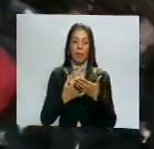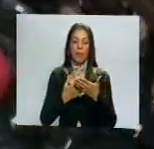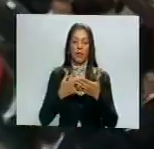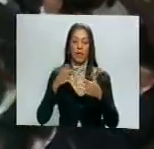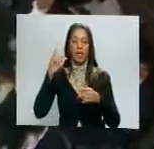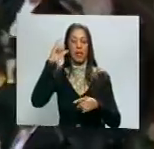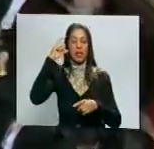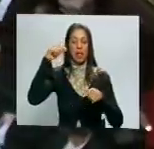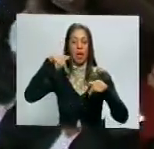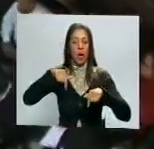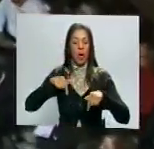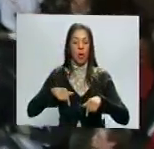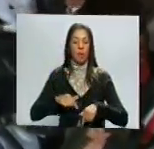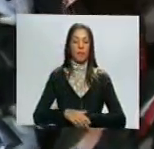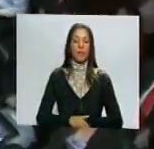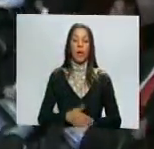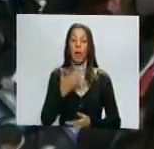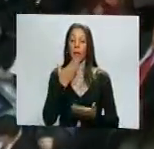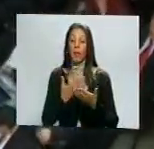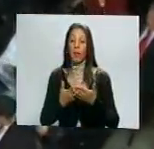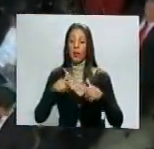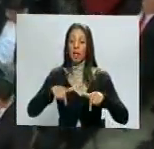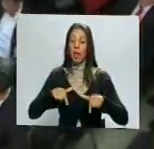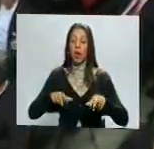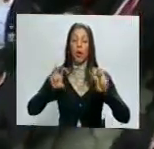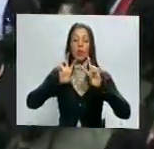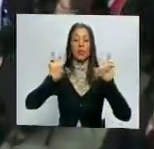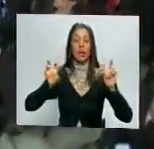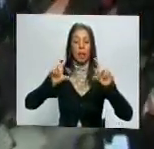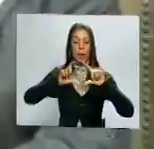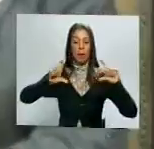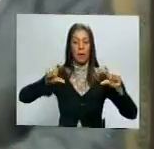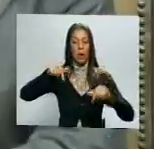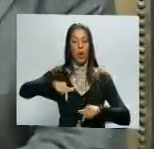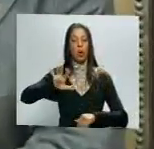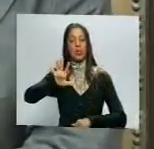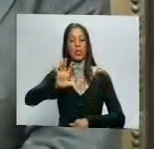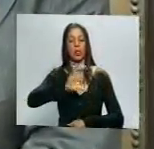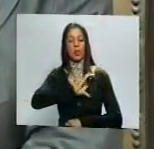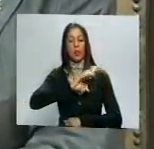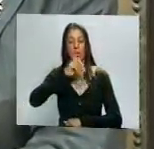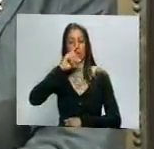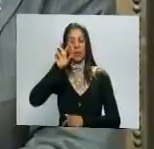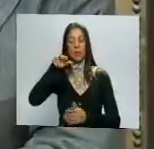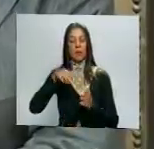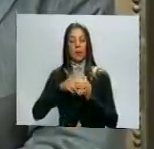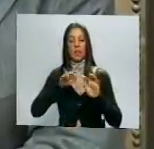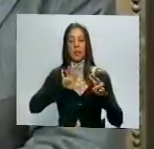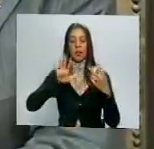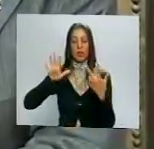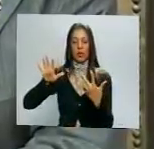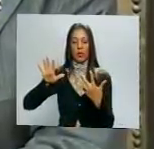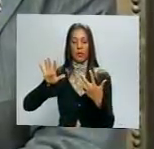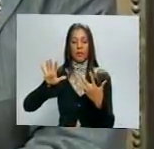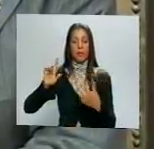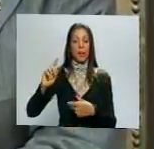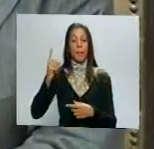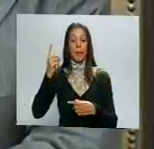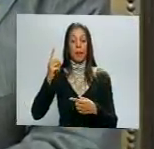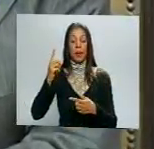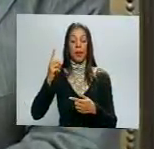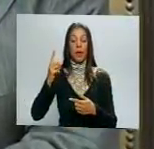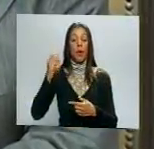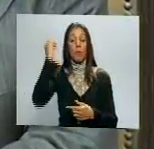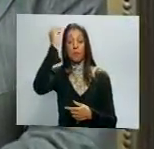del día. Propuesta del orden del día de la sesión ordinaria del día 5 de enero de 2018. Primero, considerar la propuesta